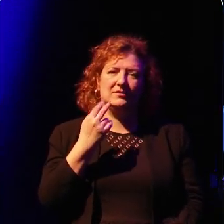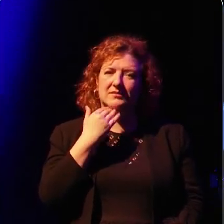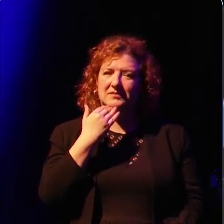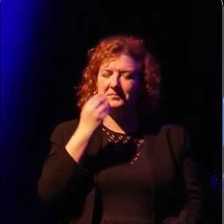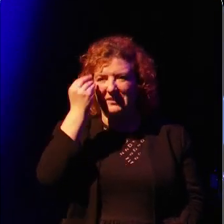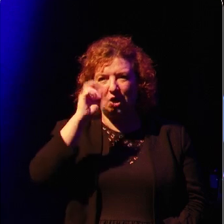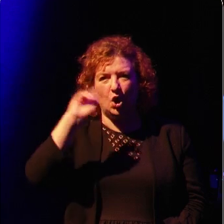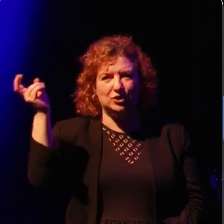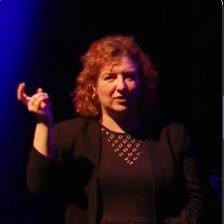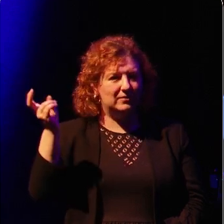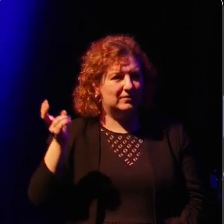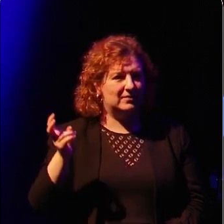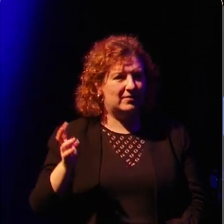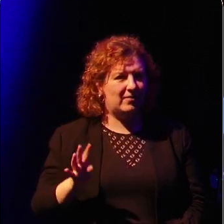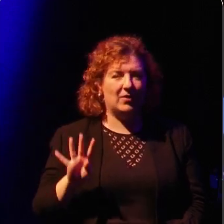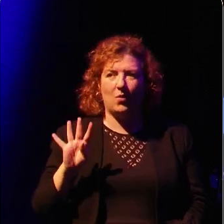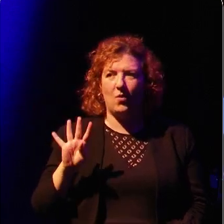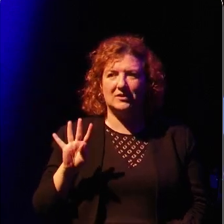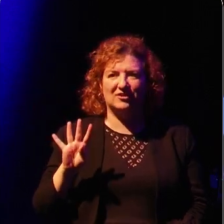piense distinto?